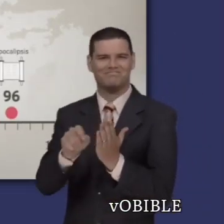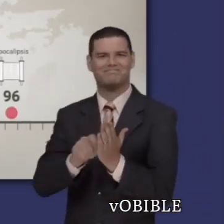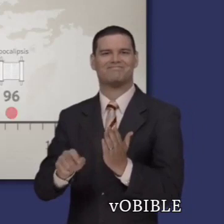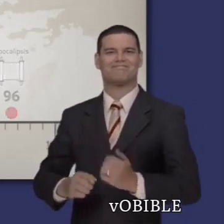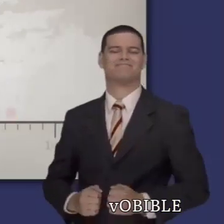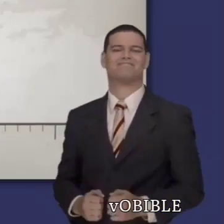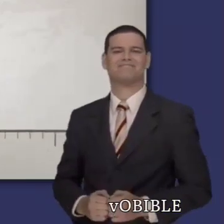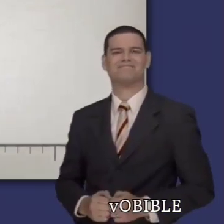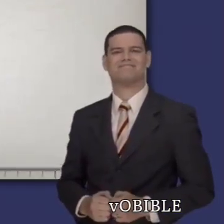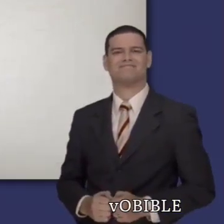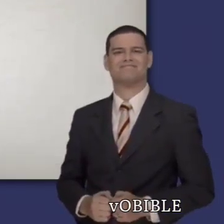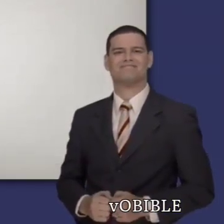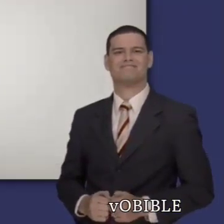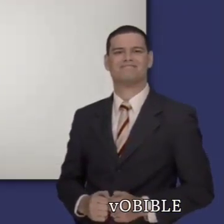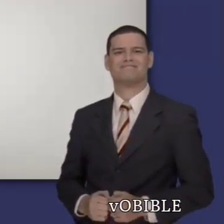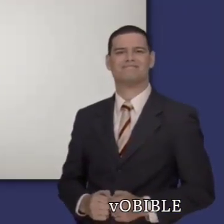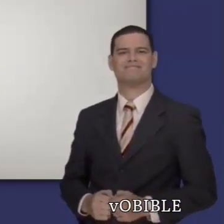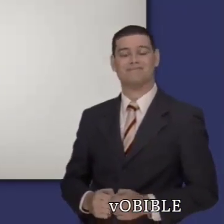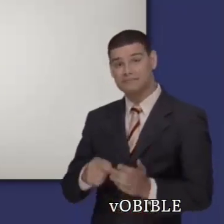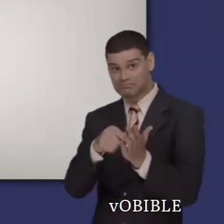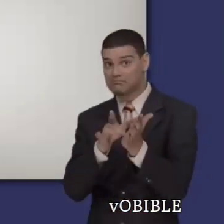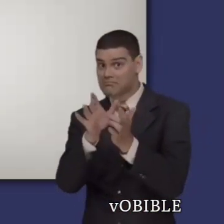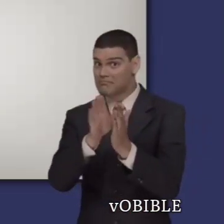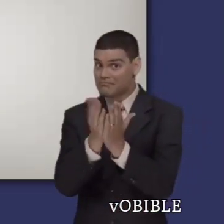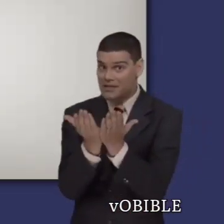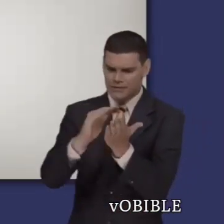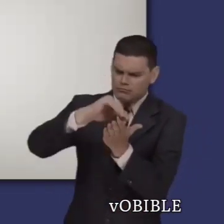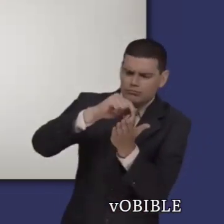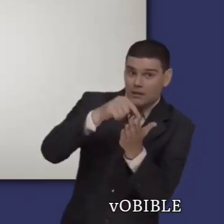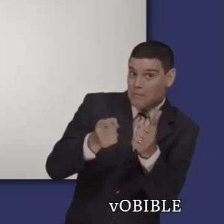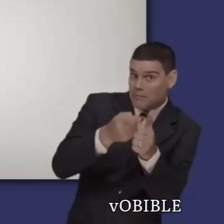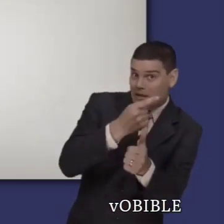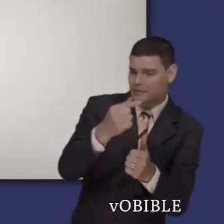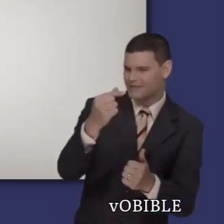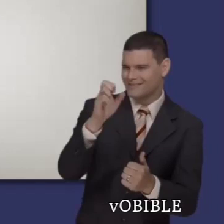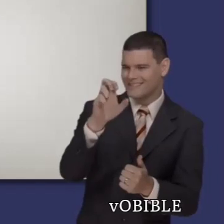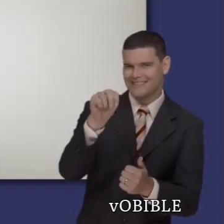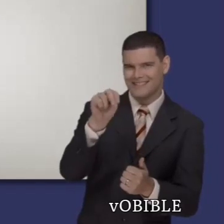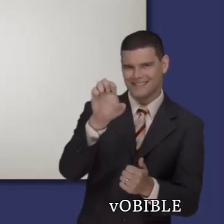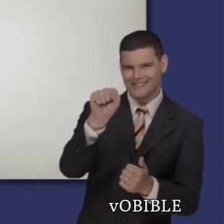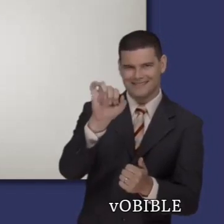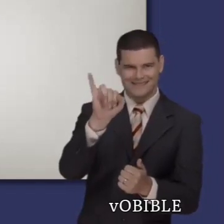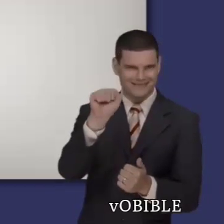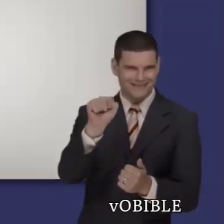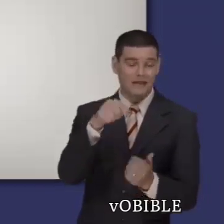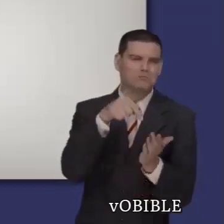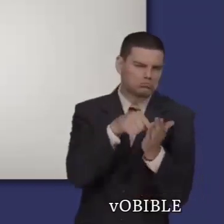Patmos. El libro de Apocalipsis está muy relacionado con el primer libro de la Biblia,